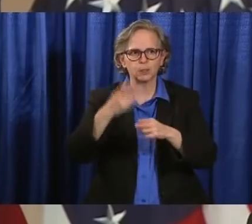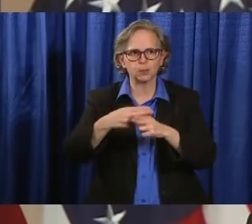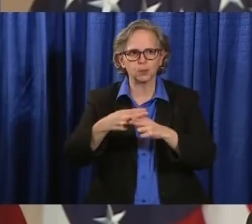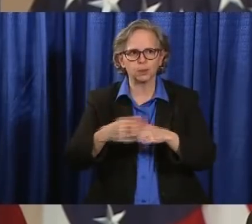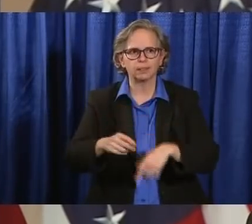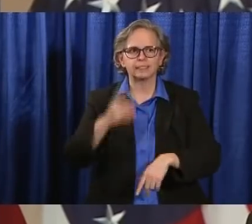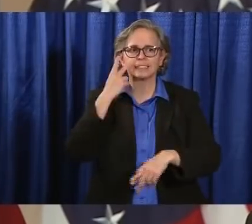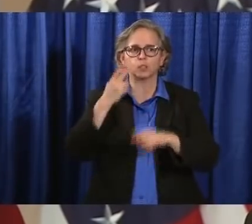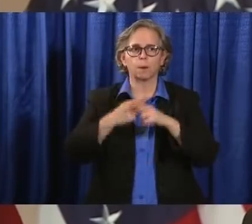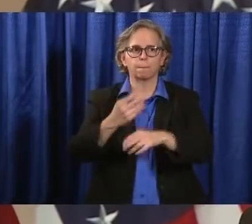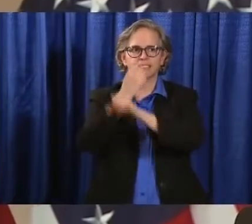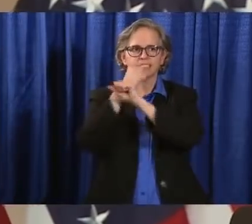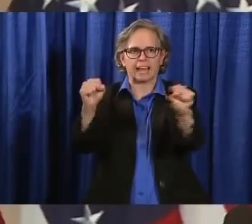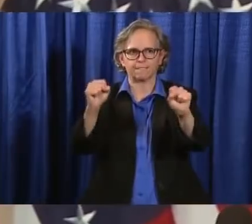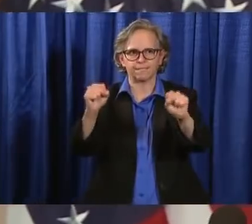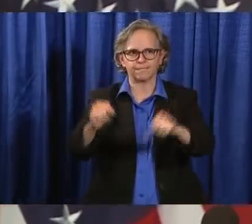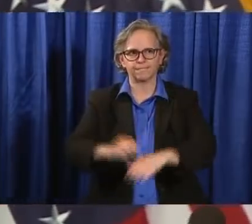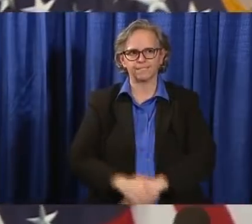pronto, cuídense mucho.